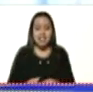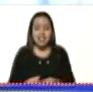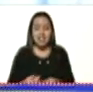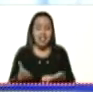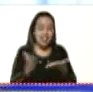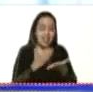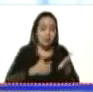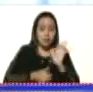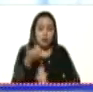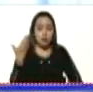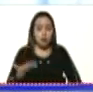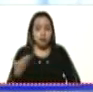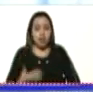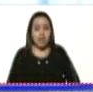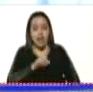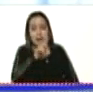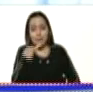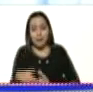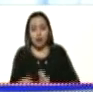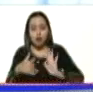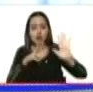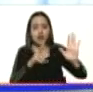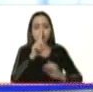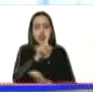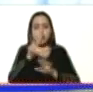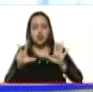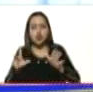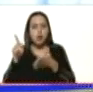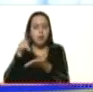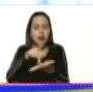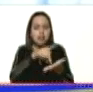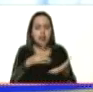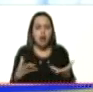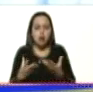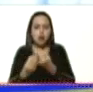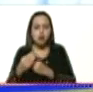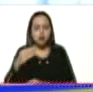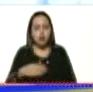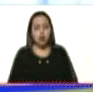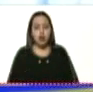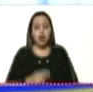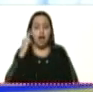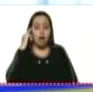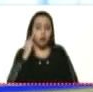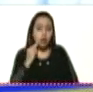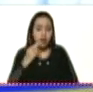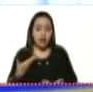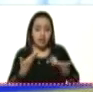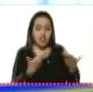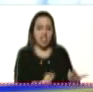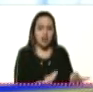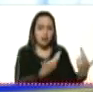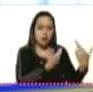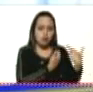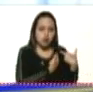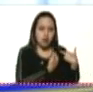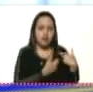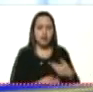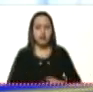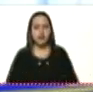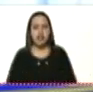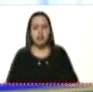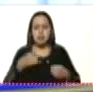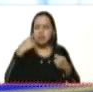1818 se suma a las filas de Bolívar en Angostura, quien le da grandes responsabilidades, tales como la hacienda pública,